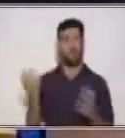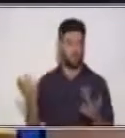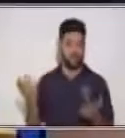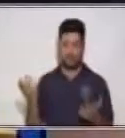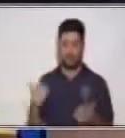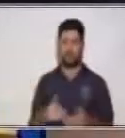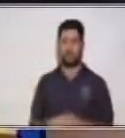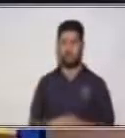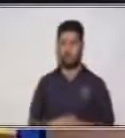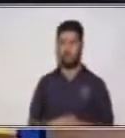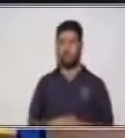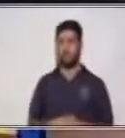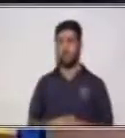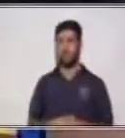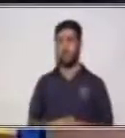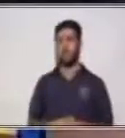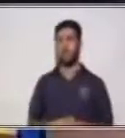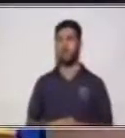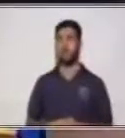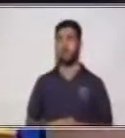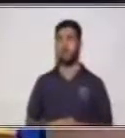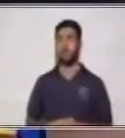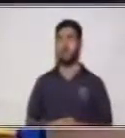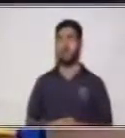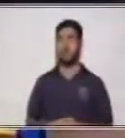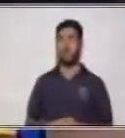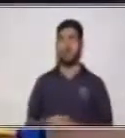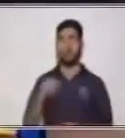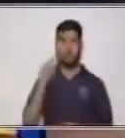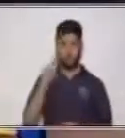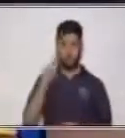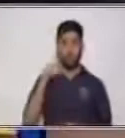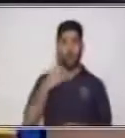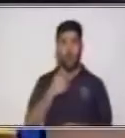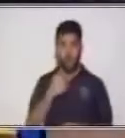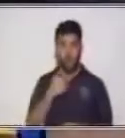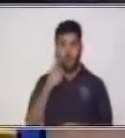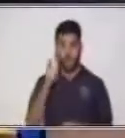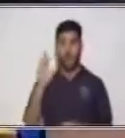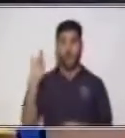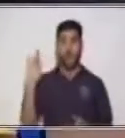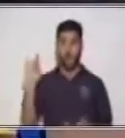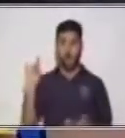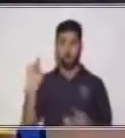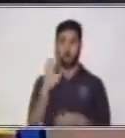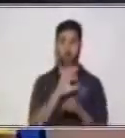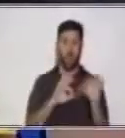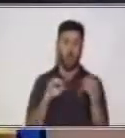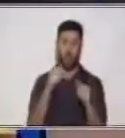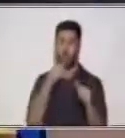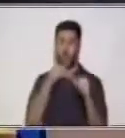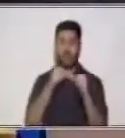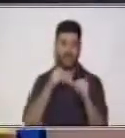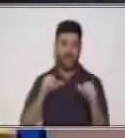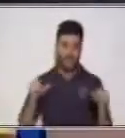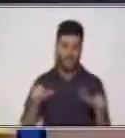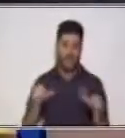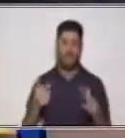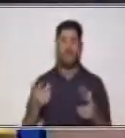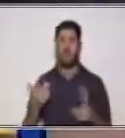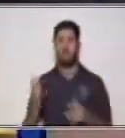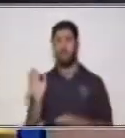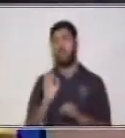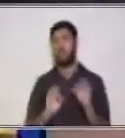en casa, eso utilizo. Tienen goma o si tienen un pedazo de tape o si